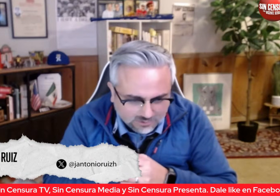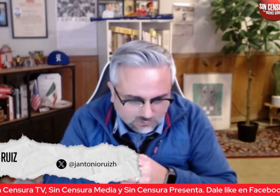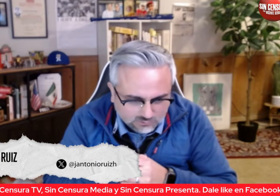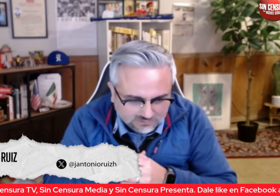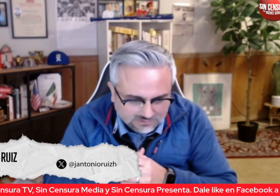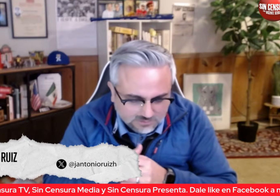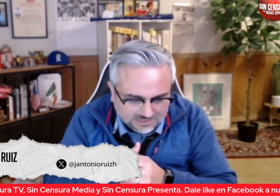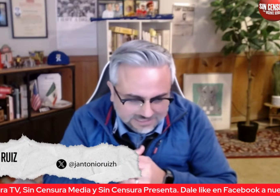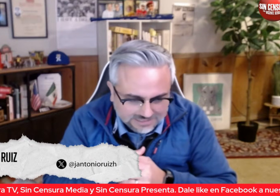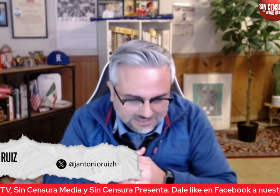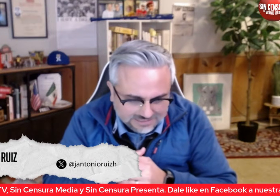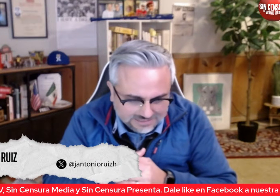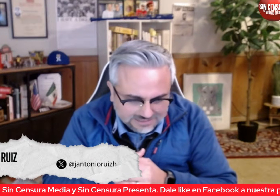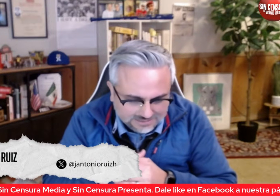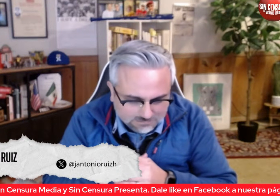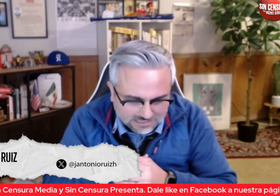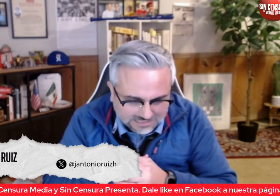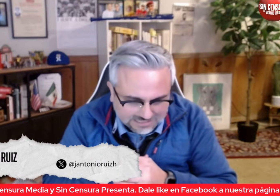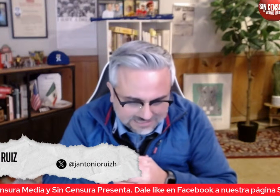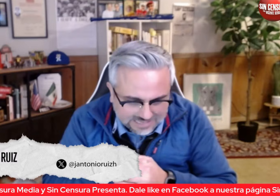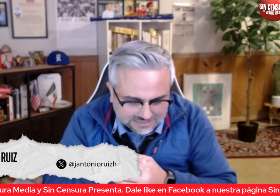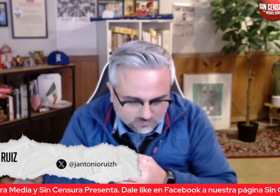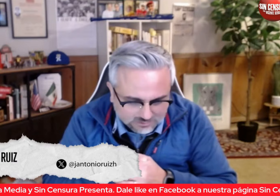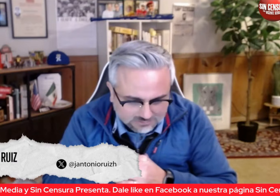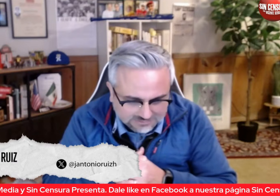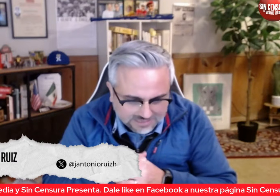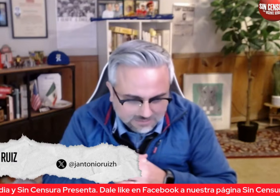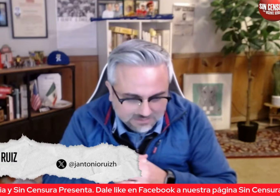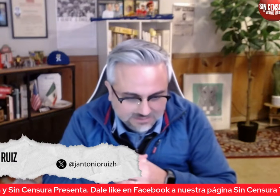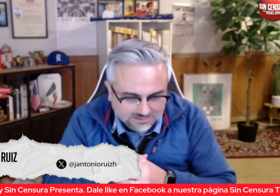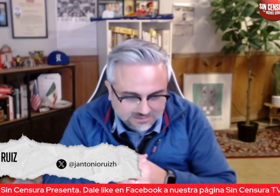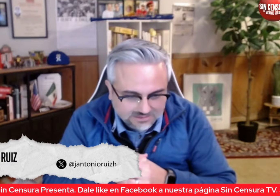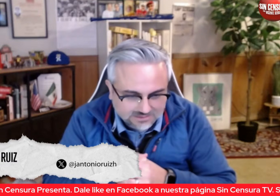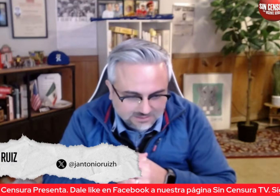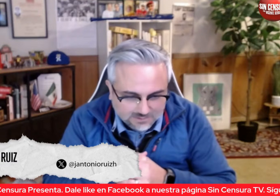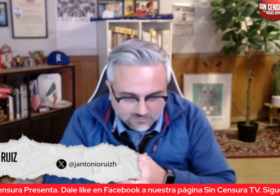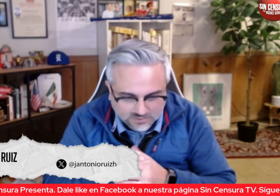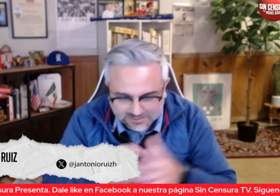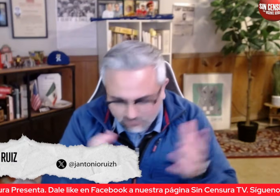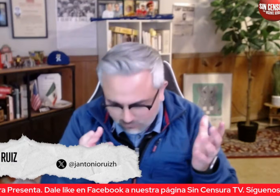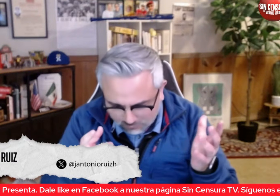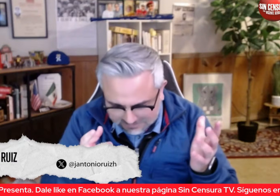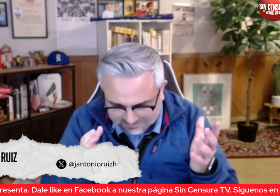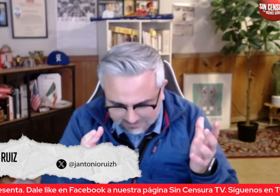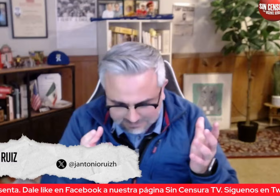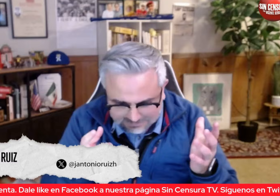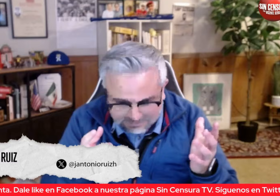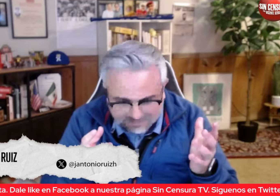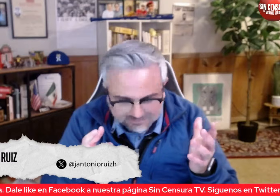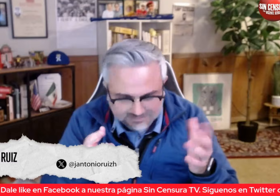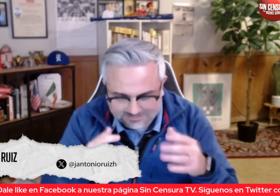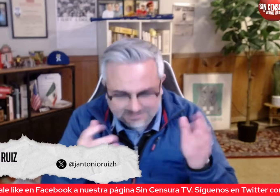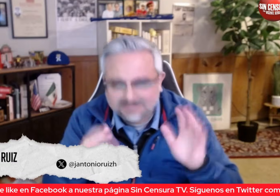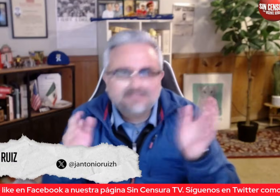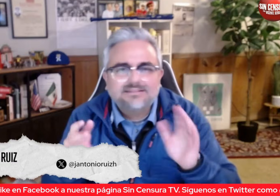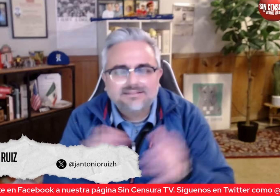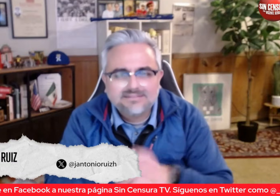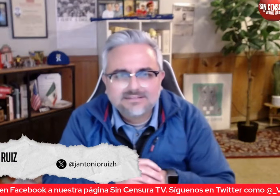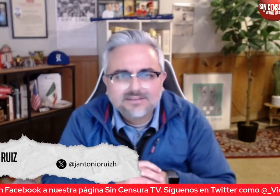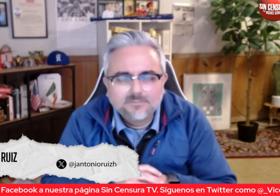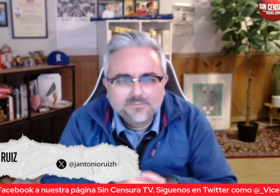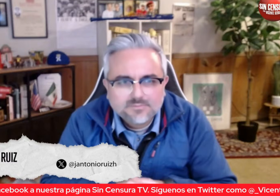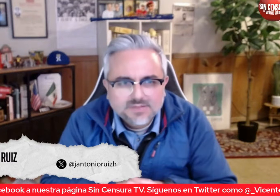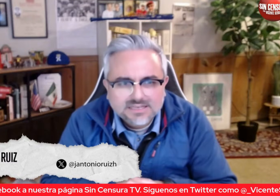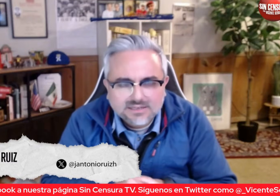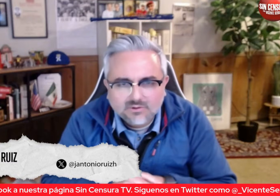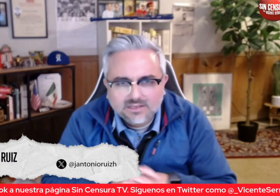castigado por la justicia divina, de mala calidad, ruin, miserable, que va contra las normas establecidas, etcétera, etcétera,